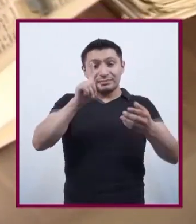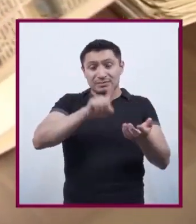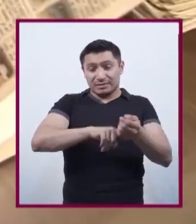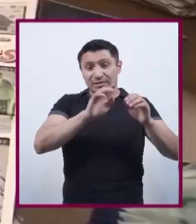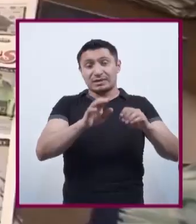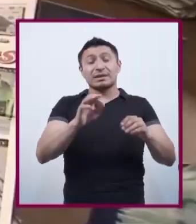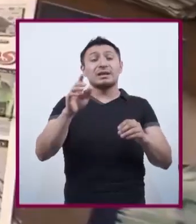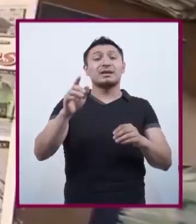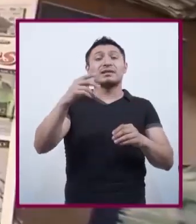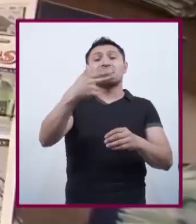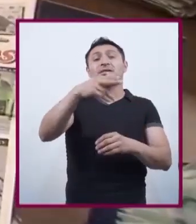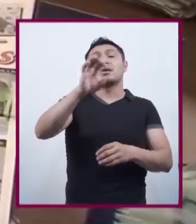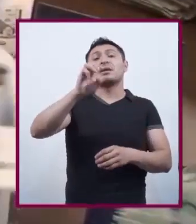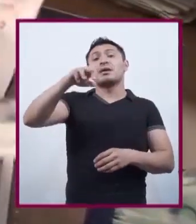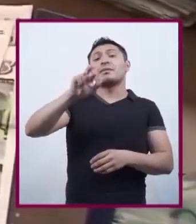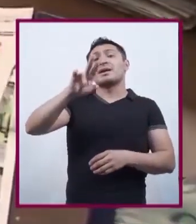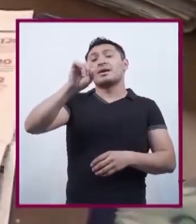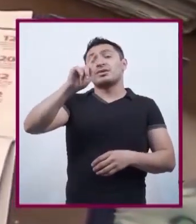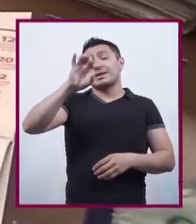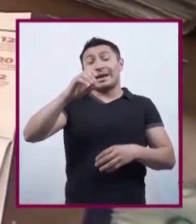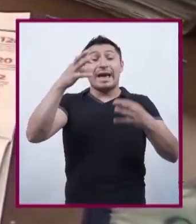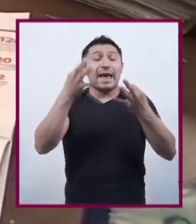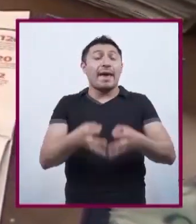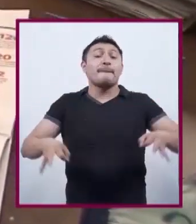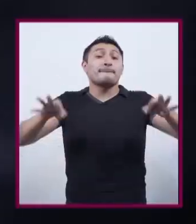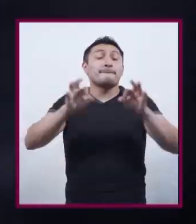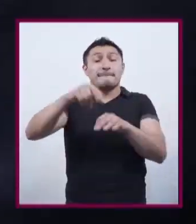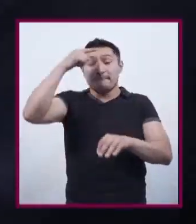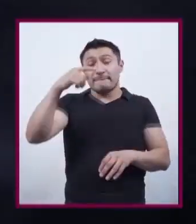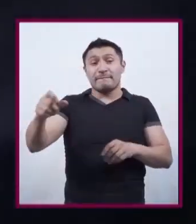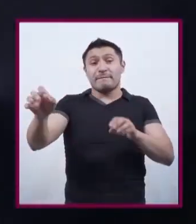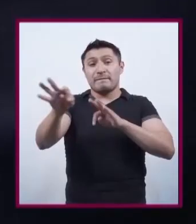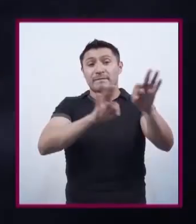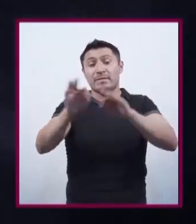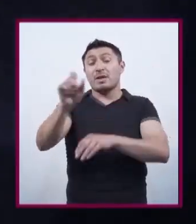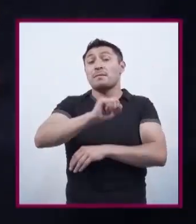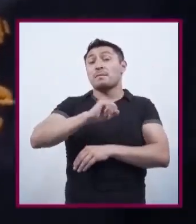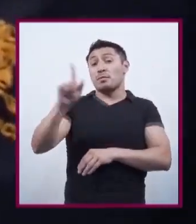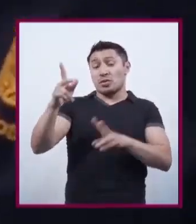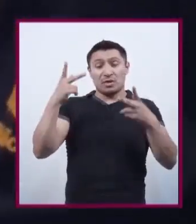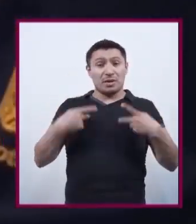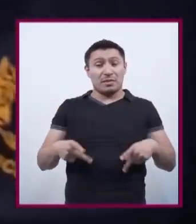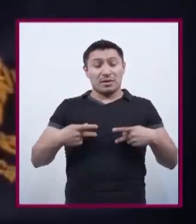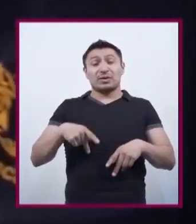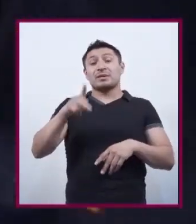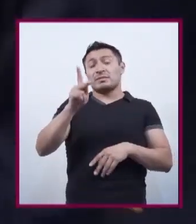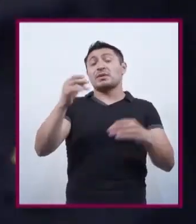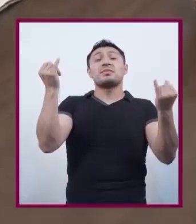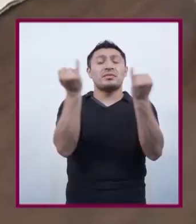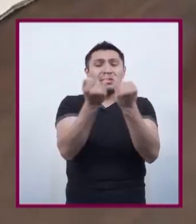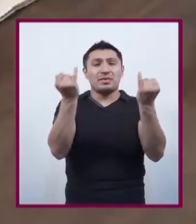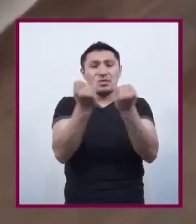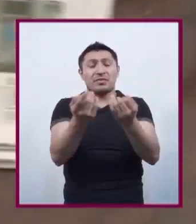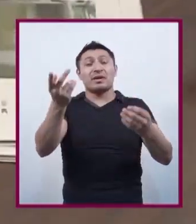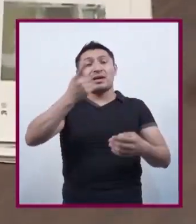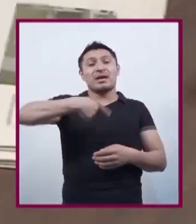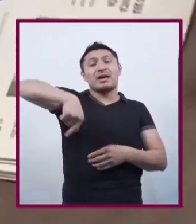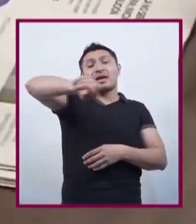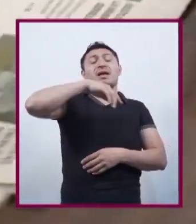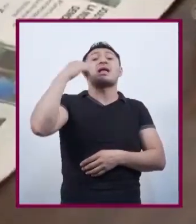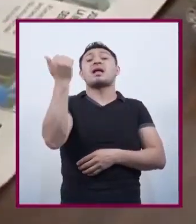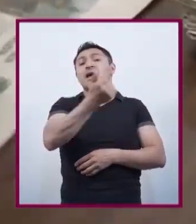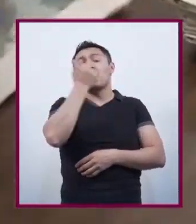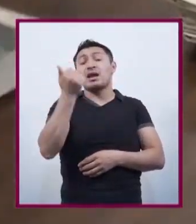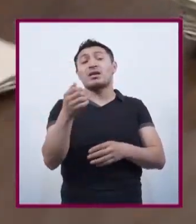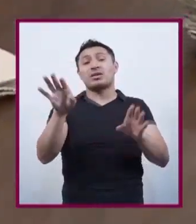muy importante para el desarrollo profesional de muchas personas, pero no solo a ellos les incumbe, también a las y los